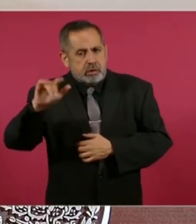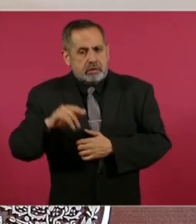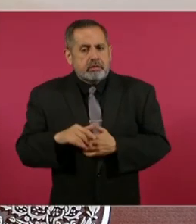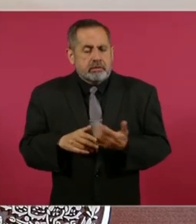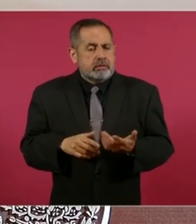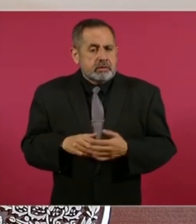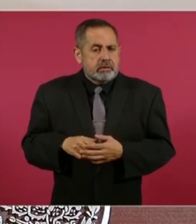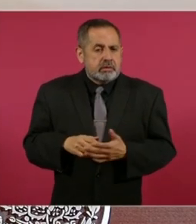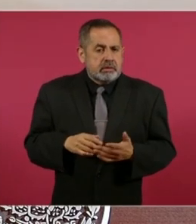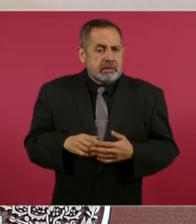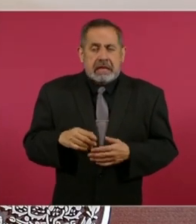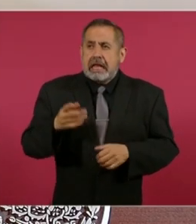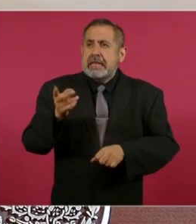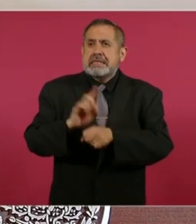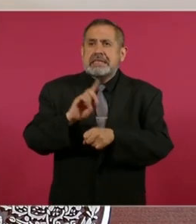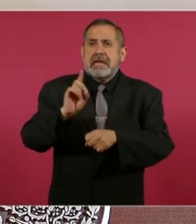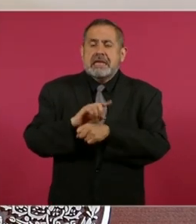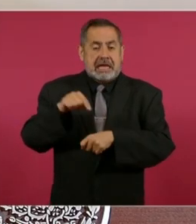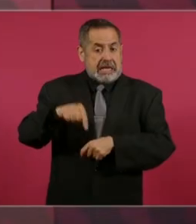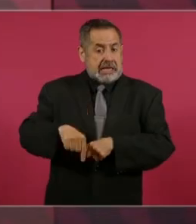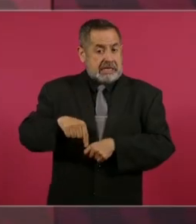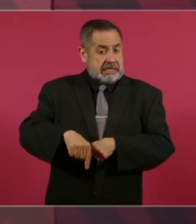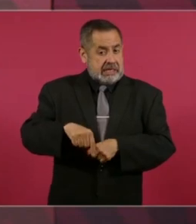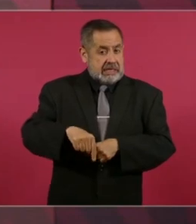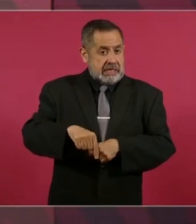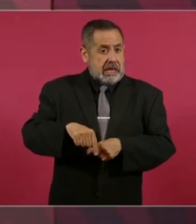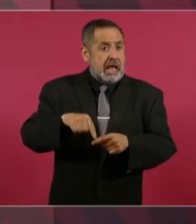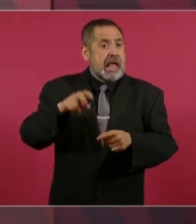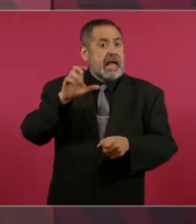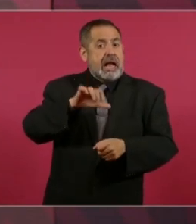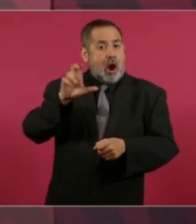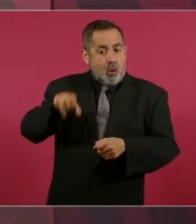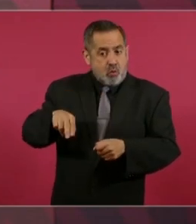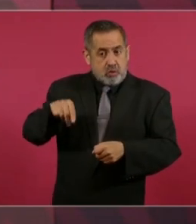llegaban diariamente al aeropuerto de Cancún